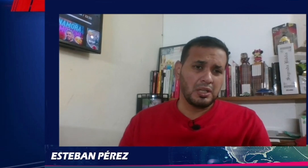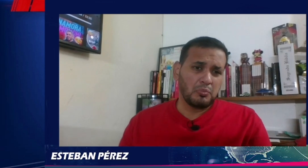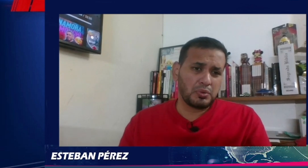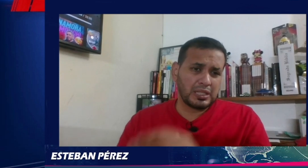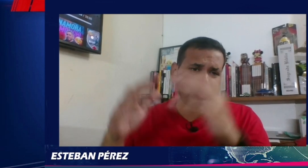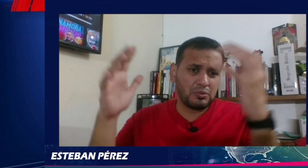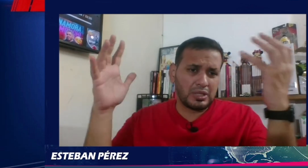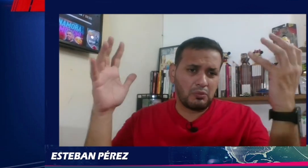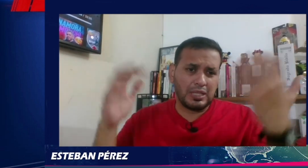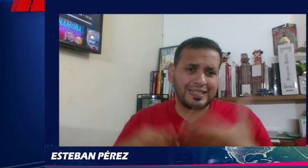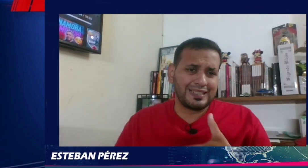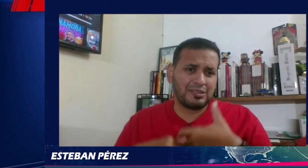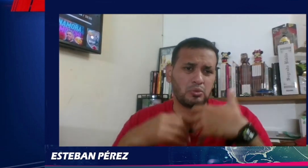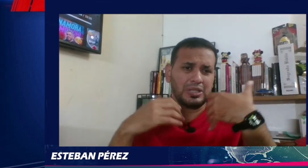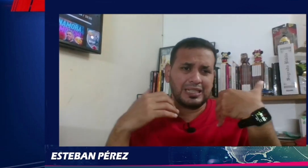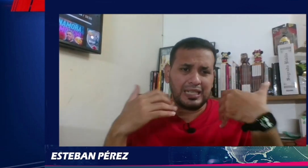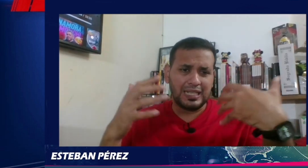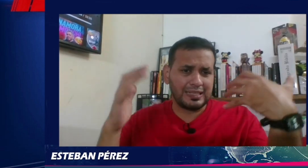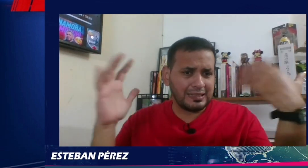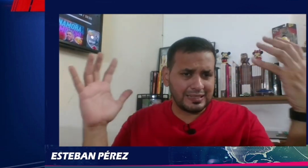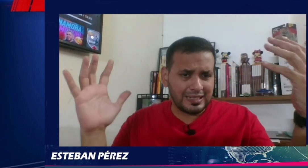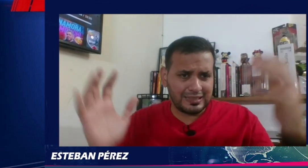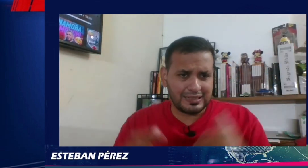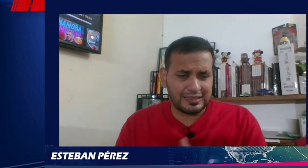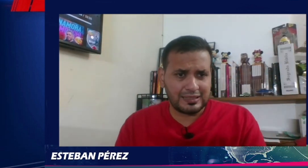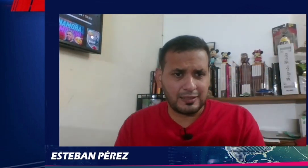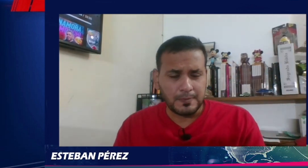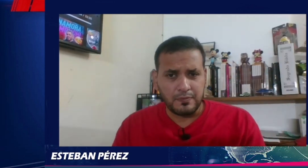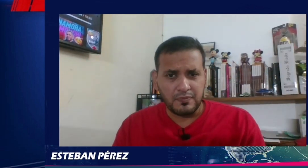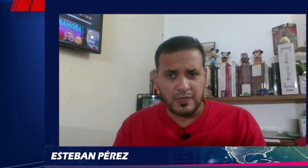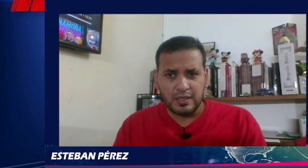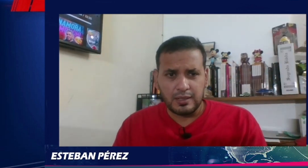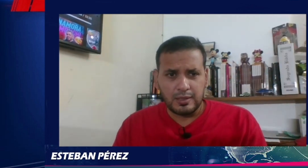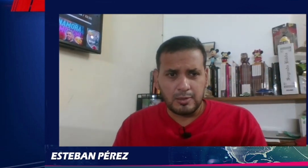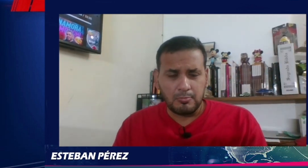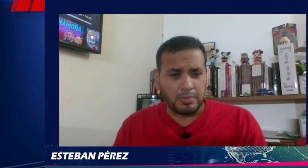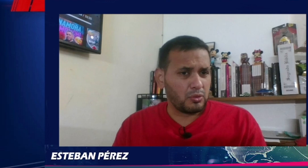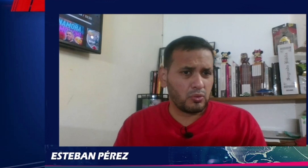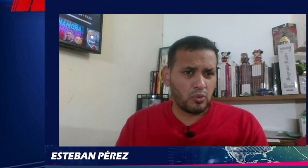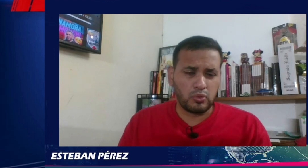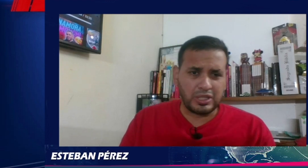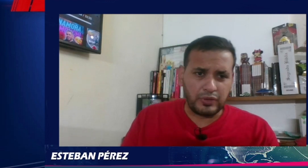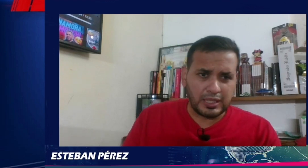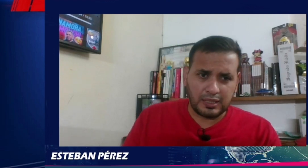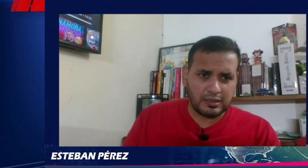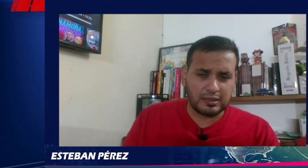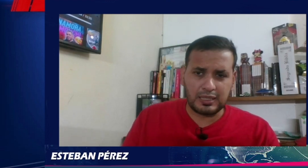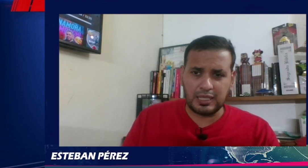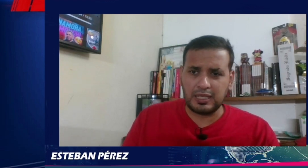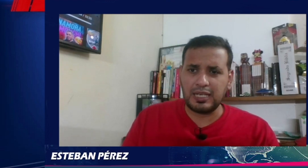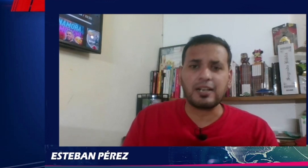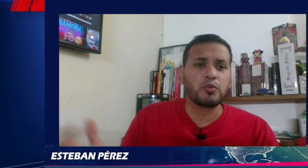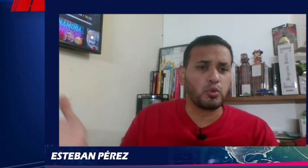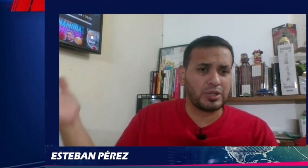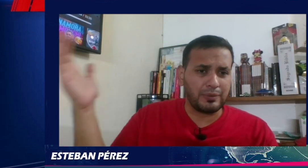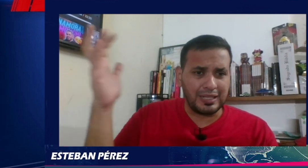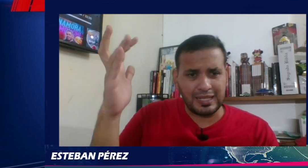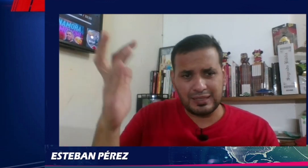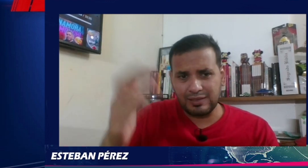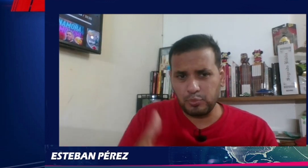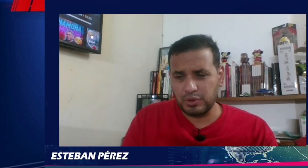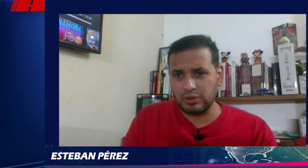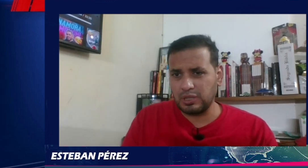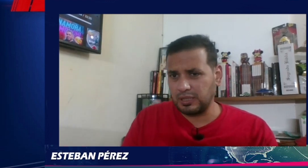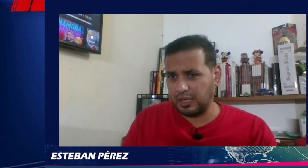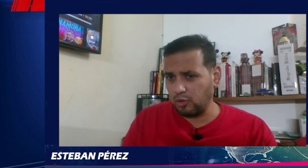pesos, pues hacen sus argüendes, hacen sus griterías, etcétera, etcétera, etcétera. Pero eso no justifica que la responsabilidad